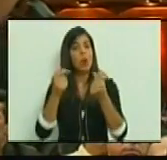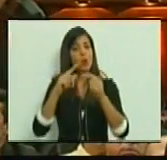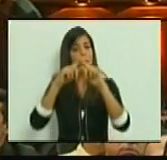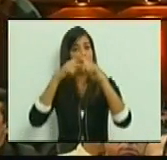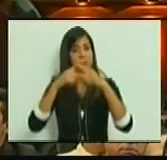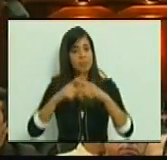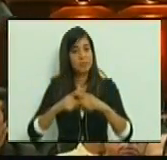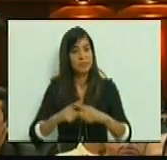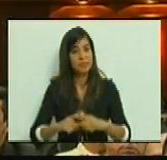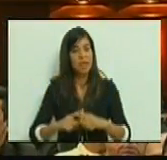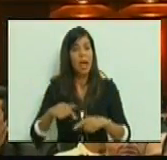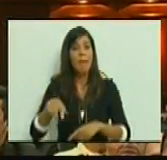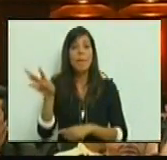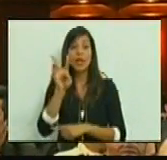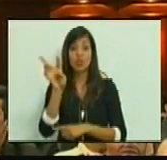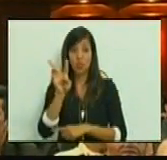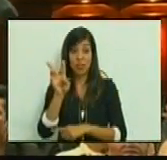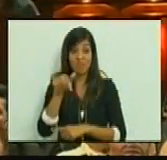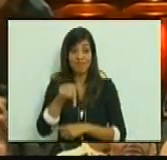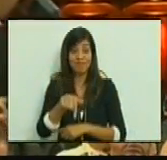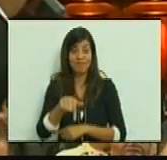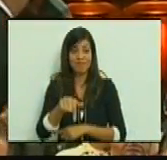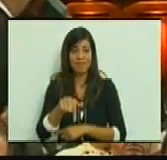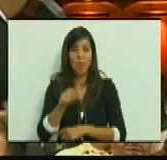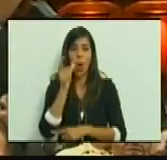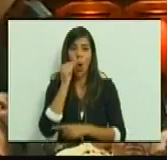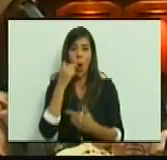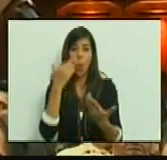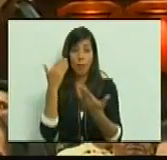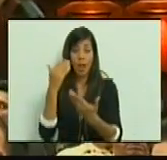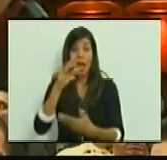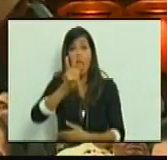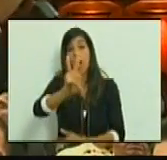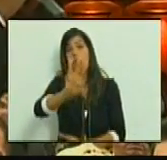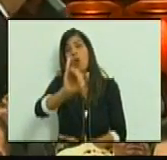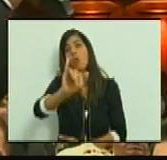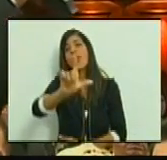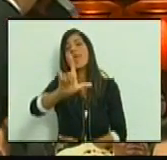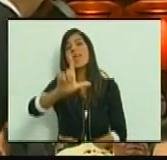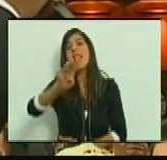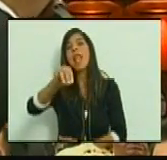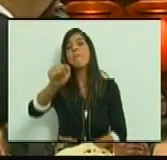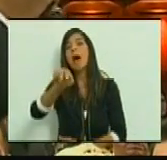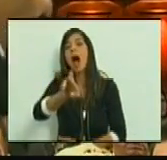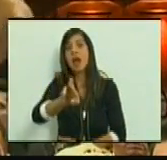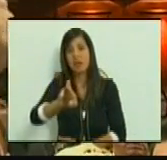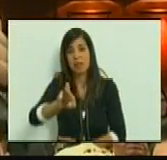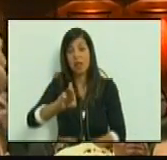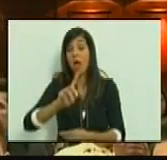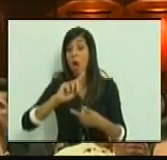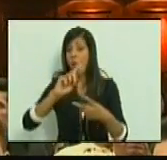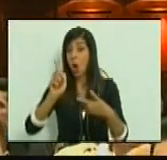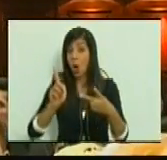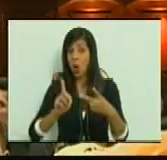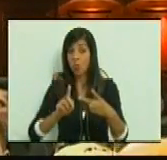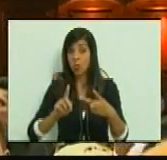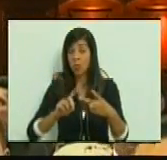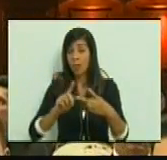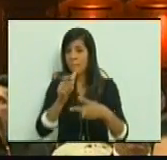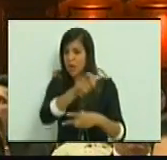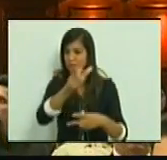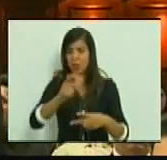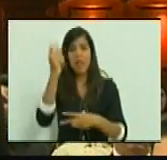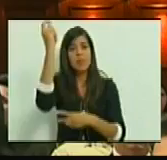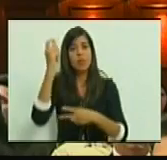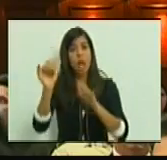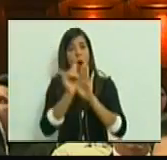del Gobierno Revolucionario, Wilmar Castro, a mis compañeros y compañeras constituyentes.